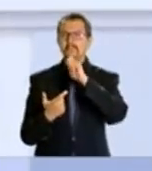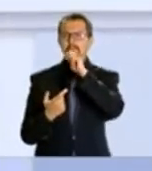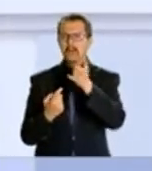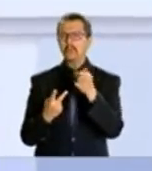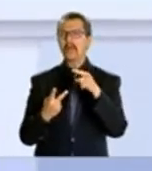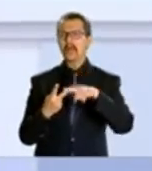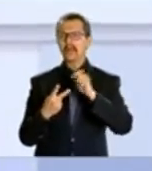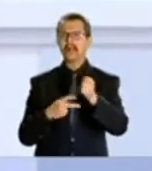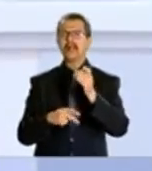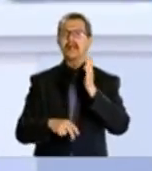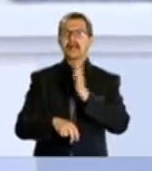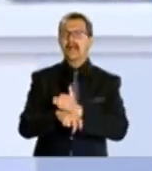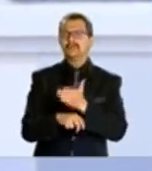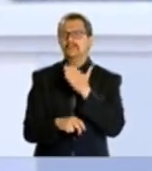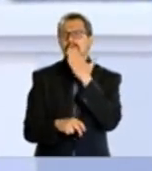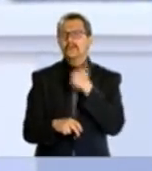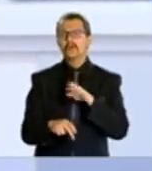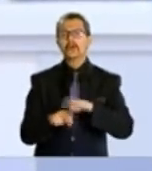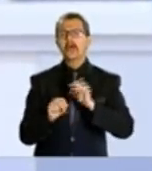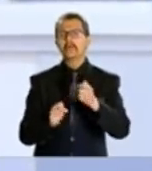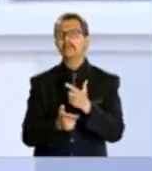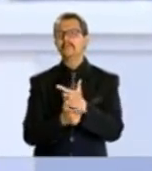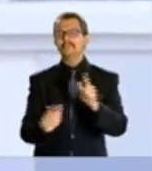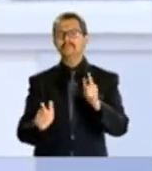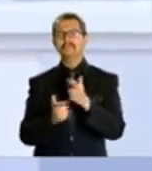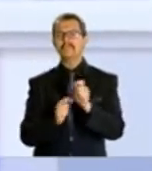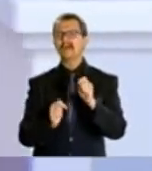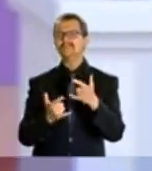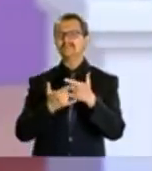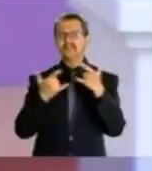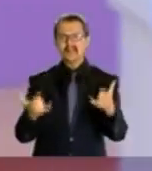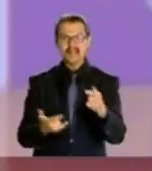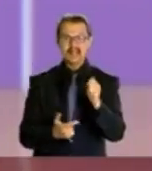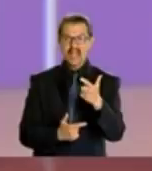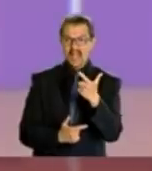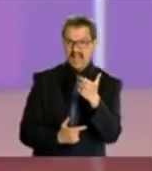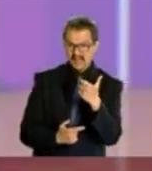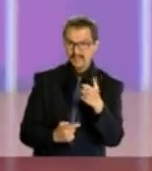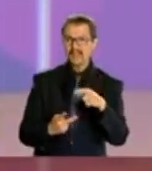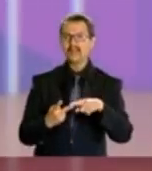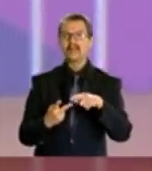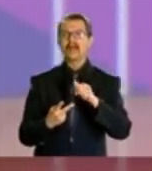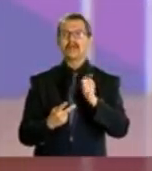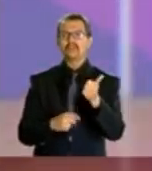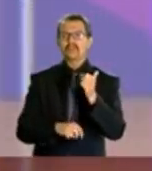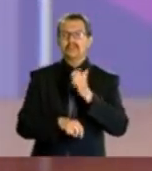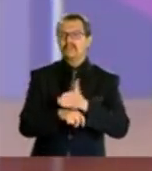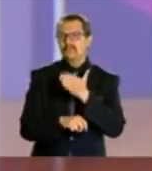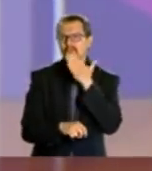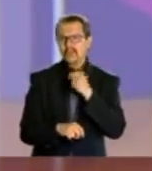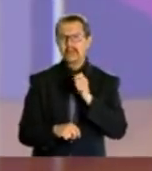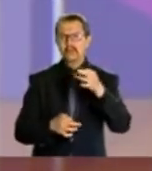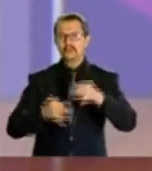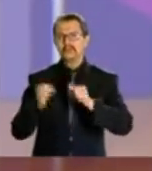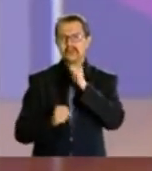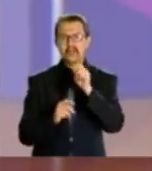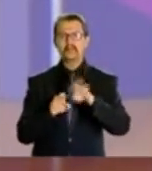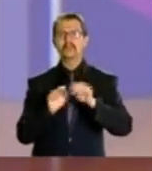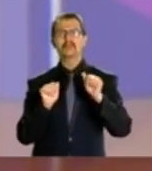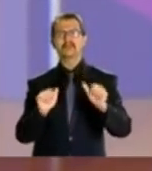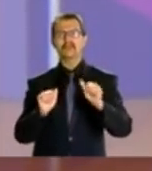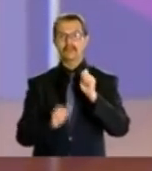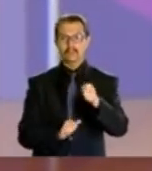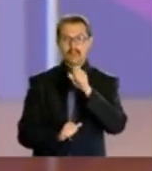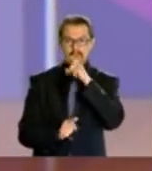las dos cosas una historia de armas de una historia de impunidad les voy a leer lo que salió de un expediente de una gente que salió libre